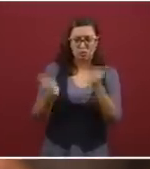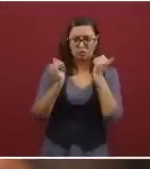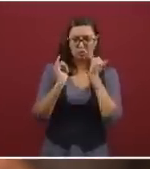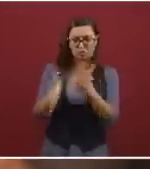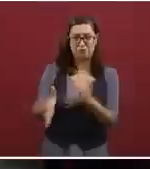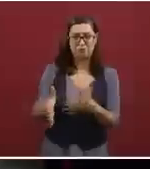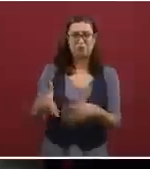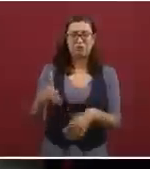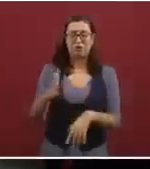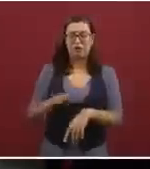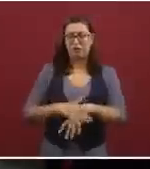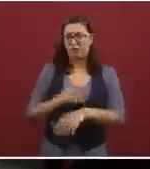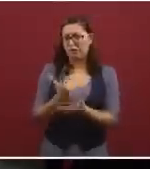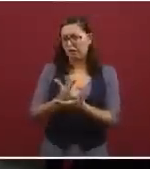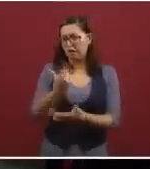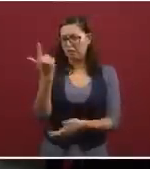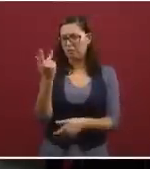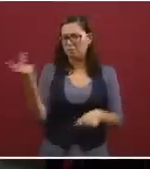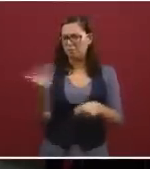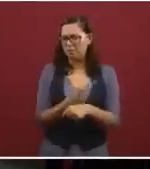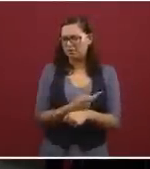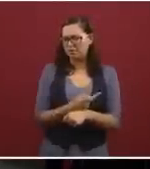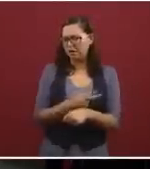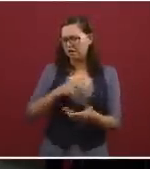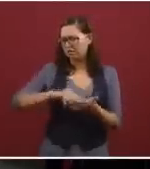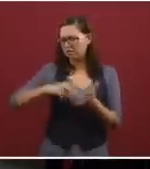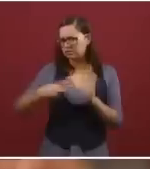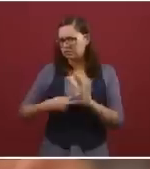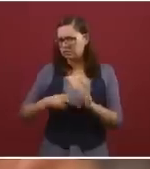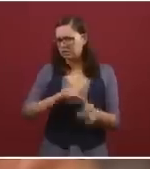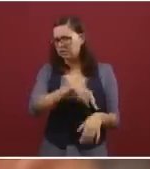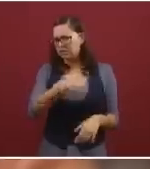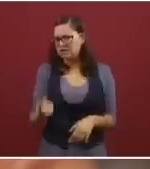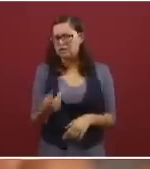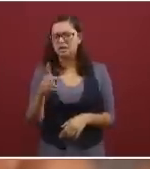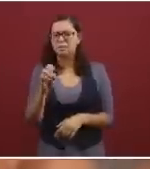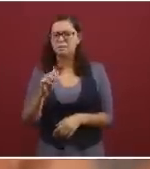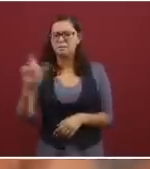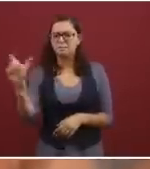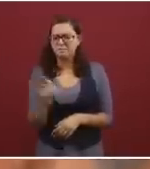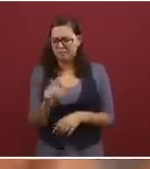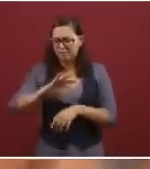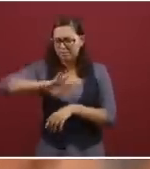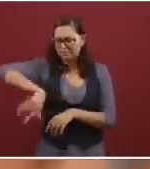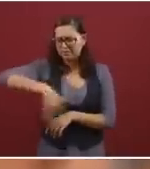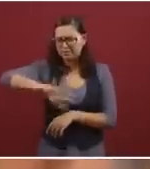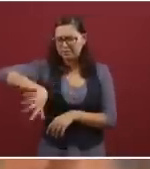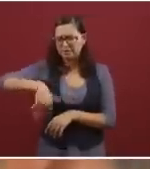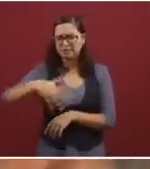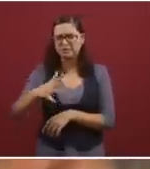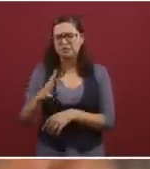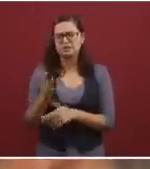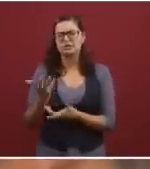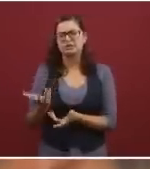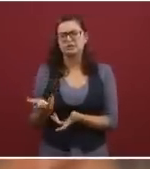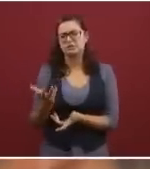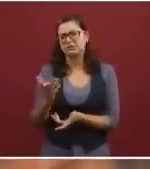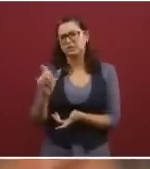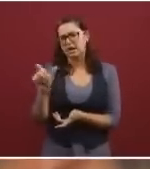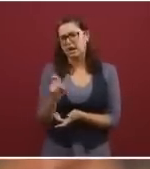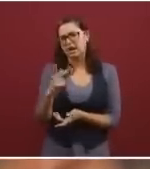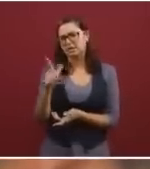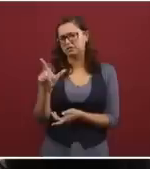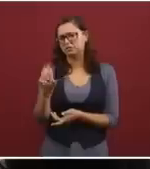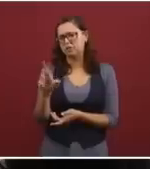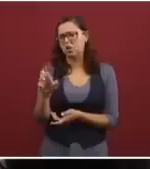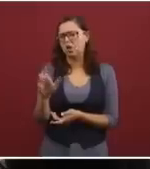qué ha pasado con este funcionario, y en todo caso, qué va a pasar con Pemex Exploración y Producción, que ha quedado pues un poco a la deriva desde que